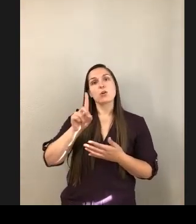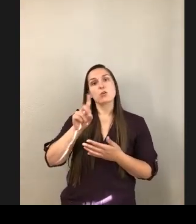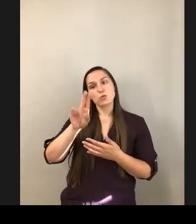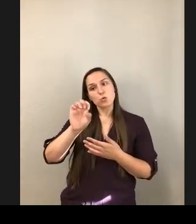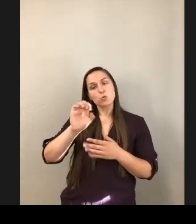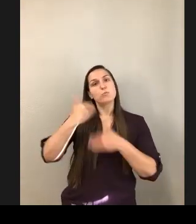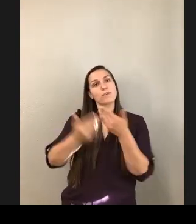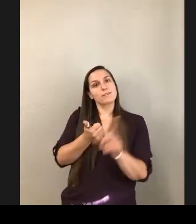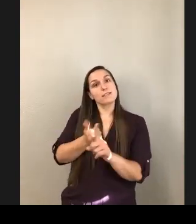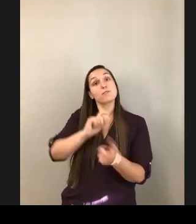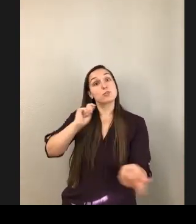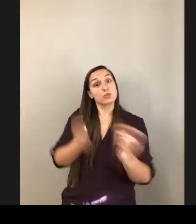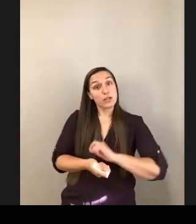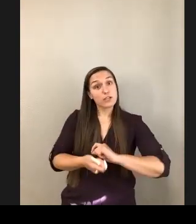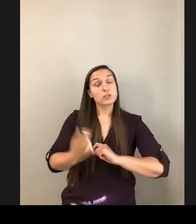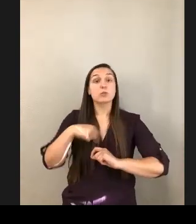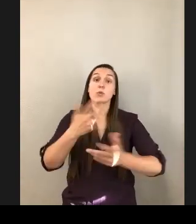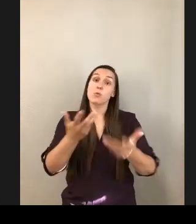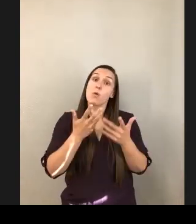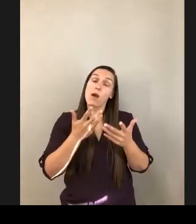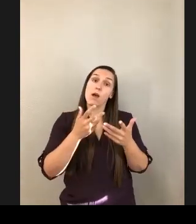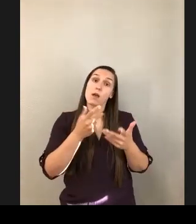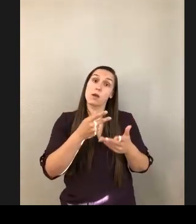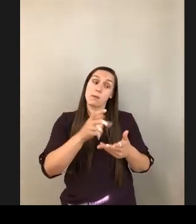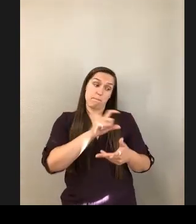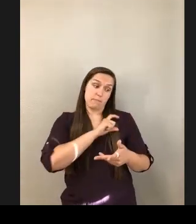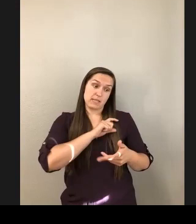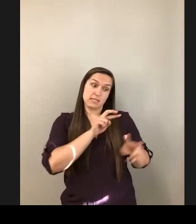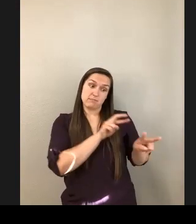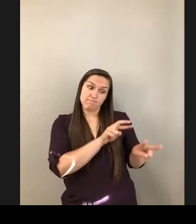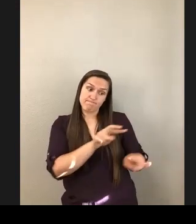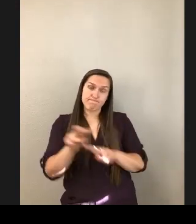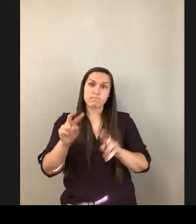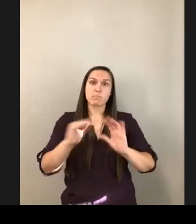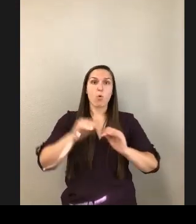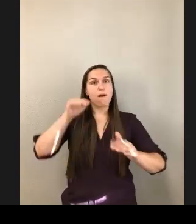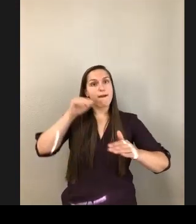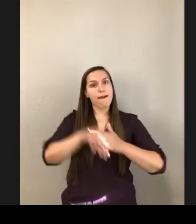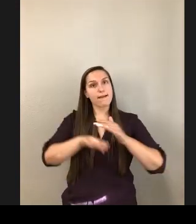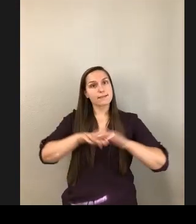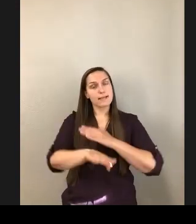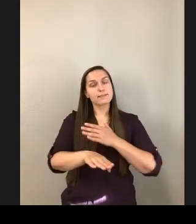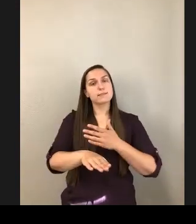que cambie su proceso o darles